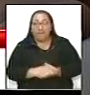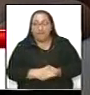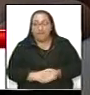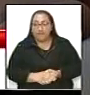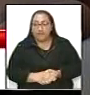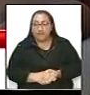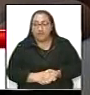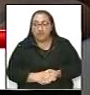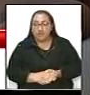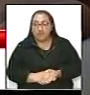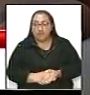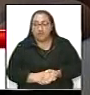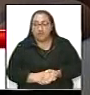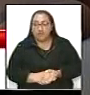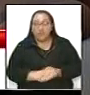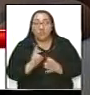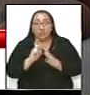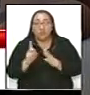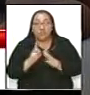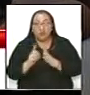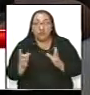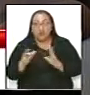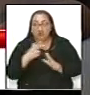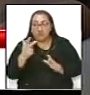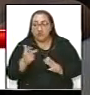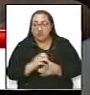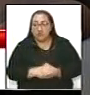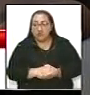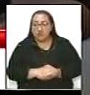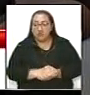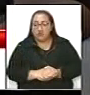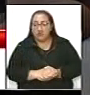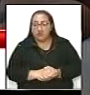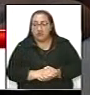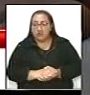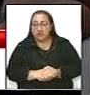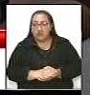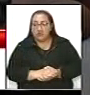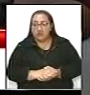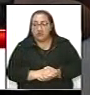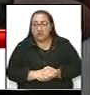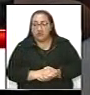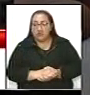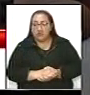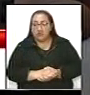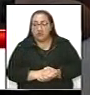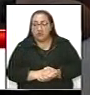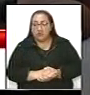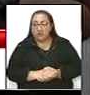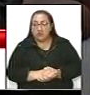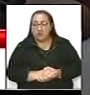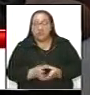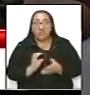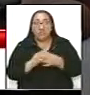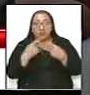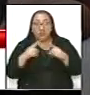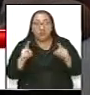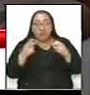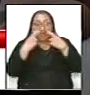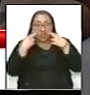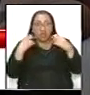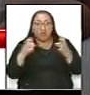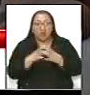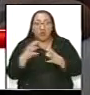la disposición transitoria tercera, se incluya, además de difundir el cine indígena